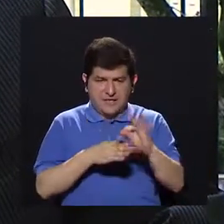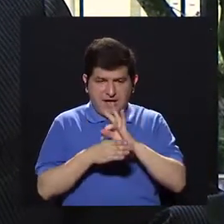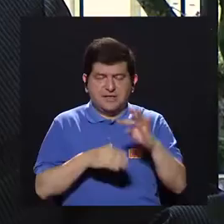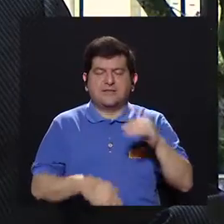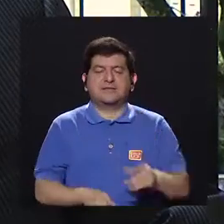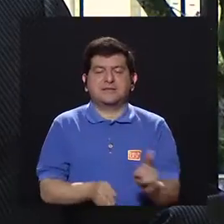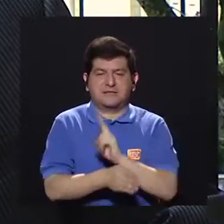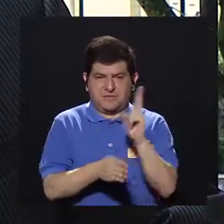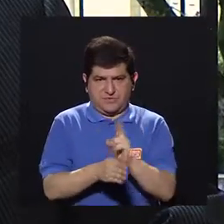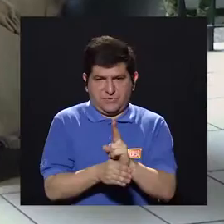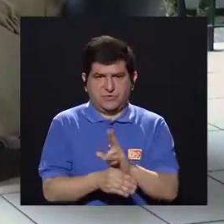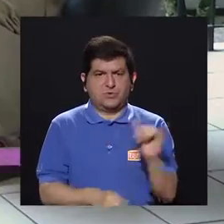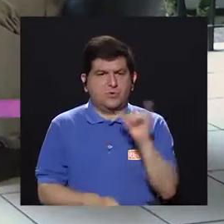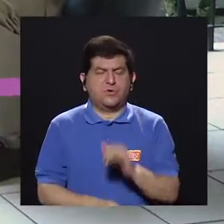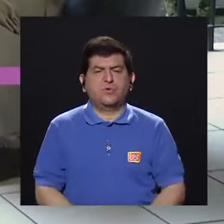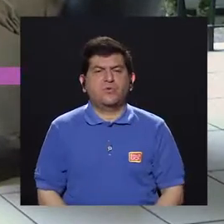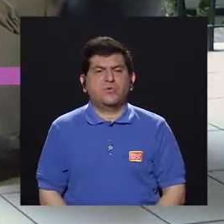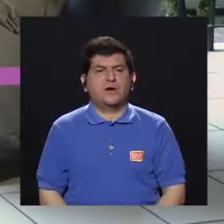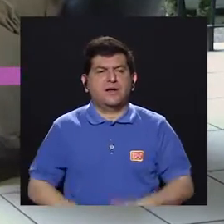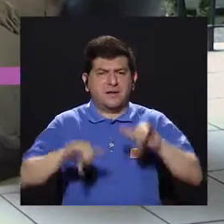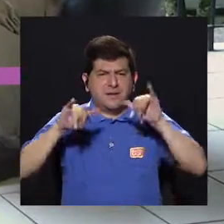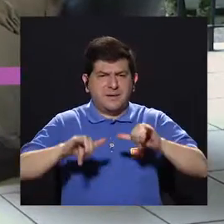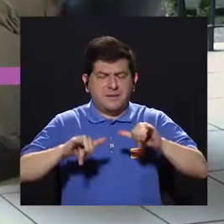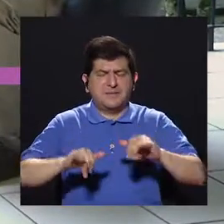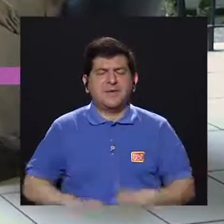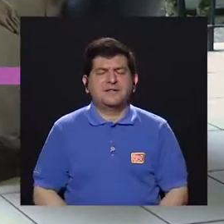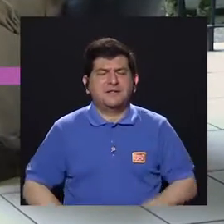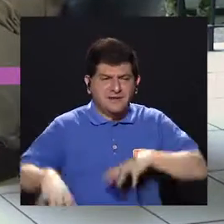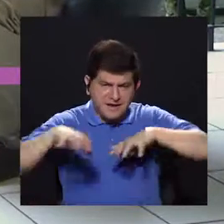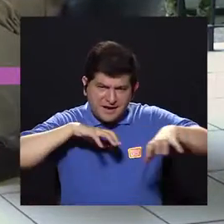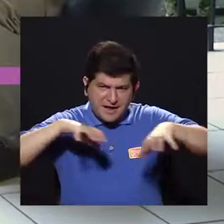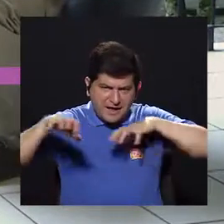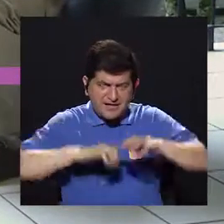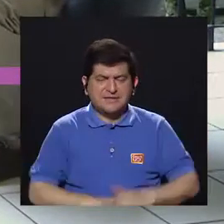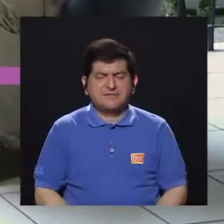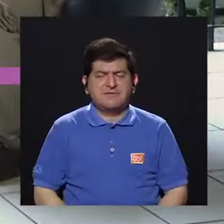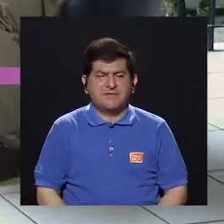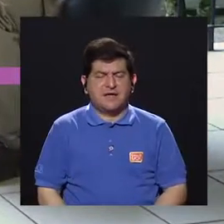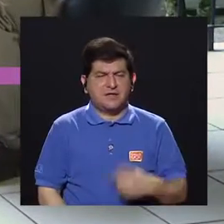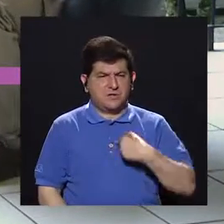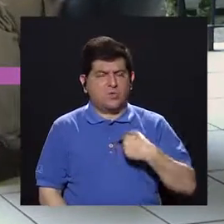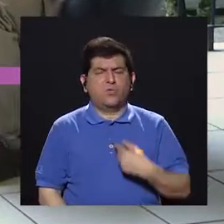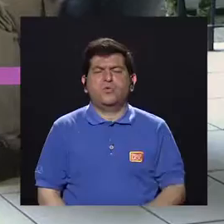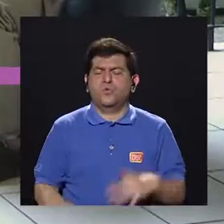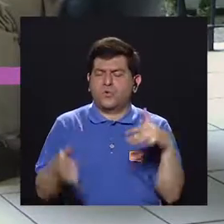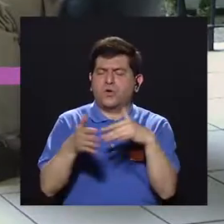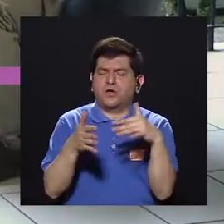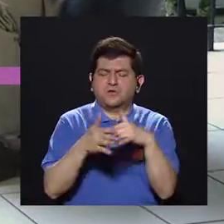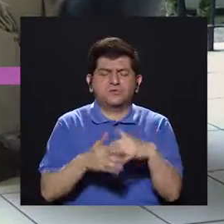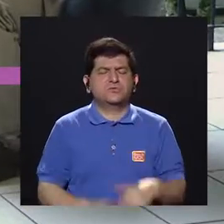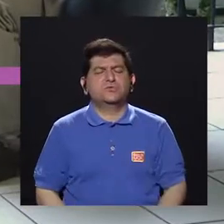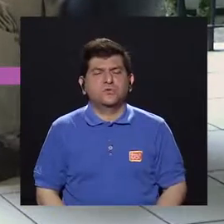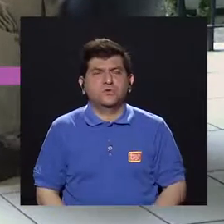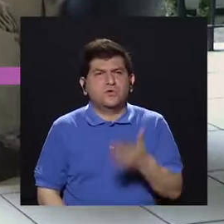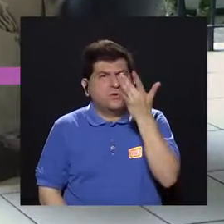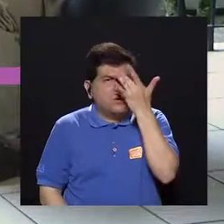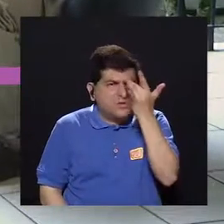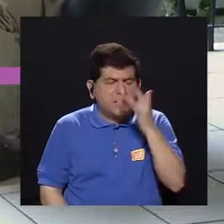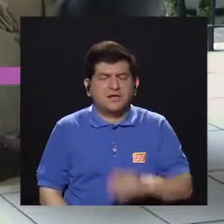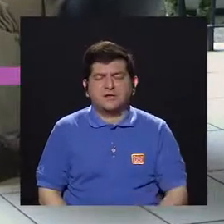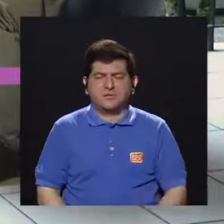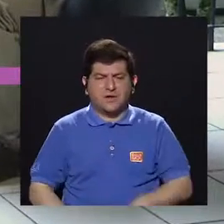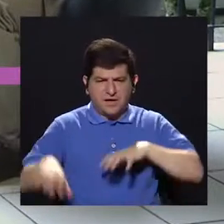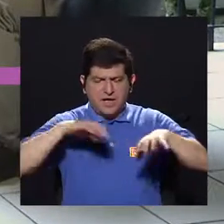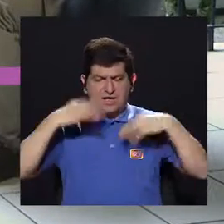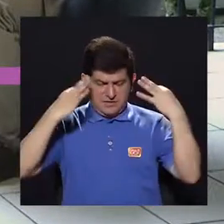y tomar un tratamiento. ¿Qué significa también? Mantenerse activos desde el punto de vista académico, intelectual y de actividad